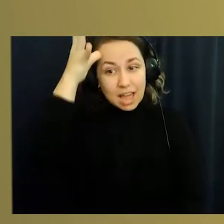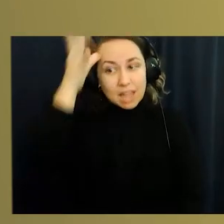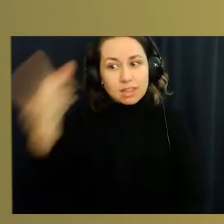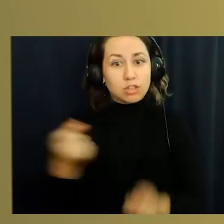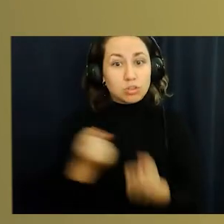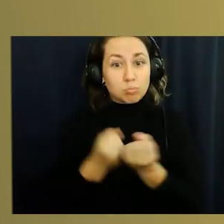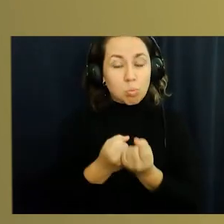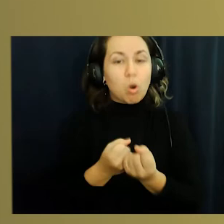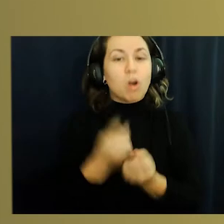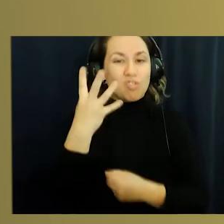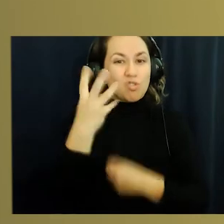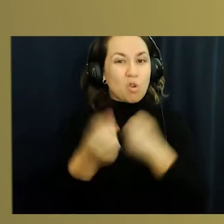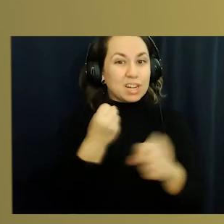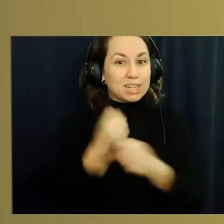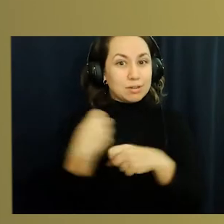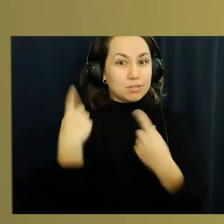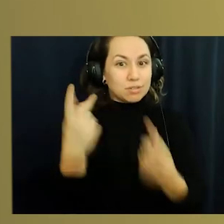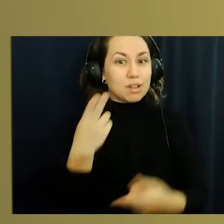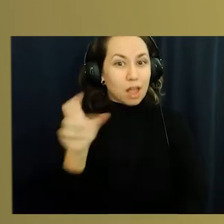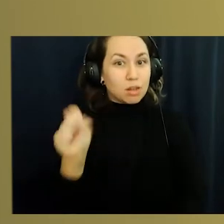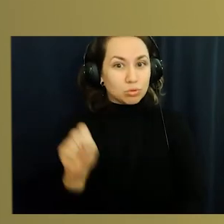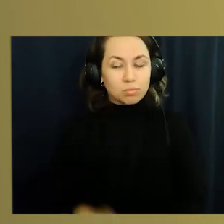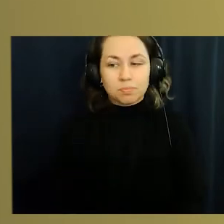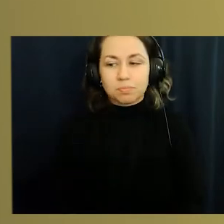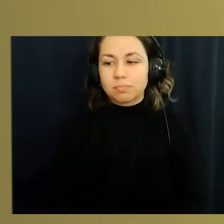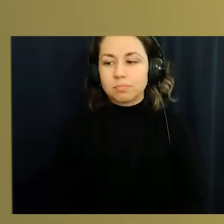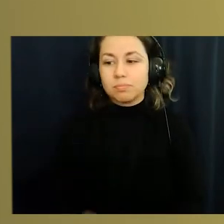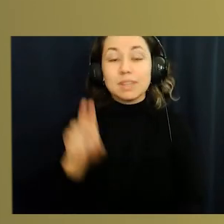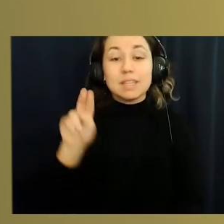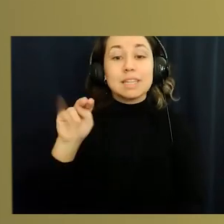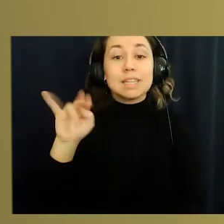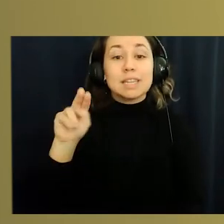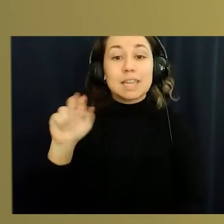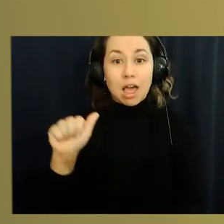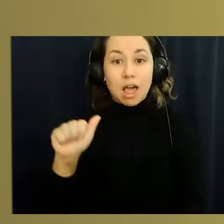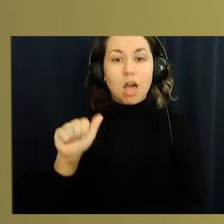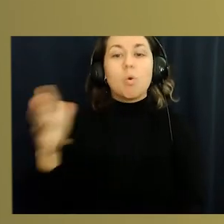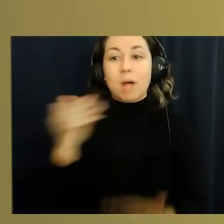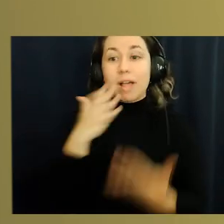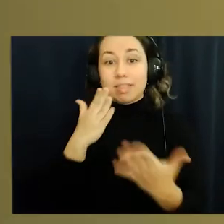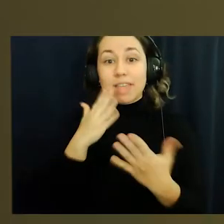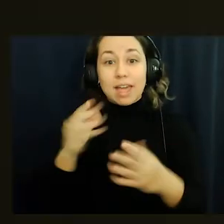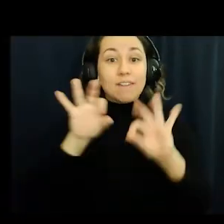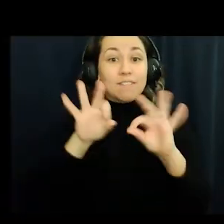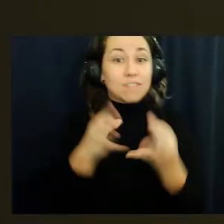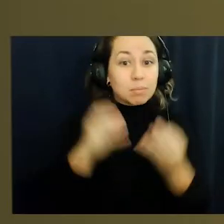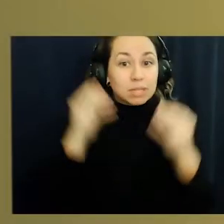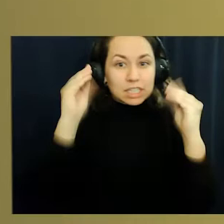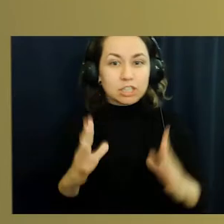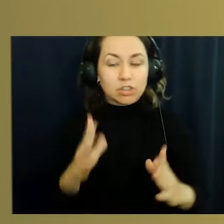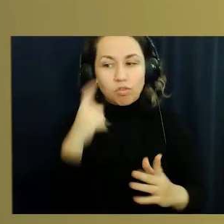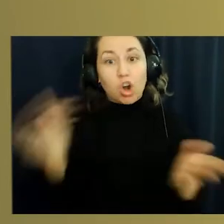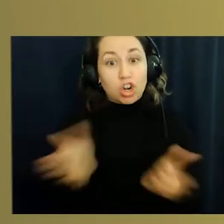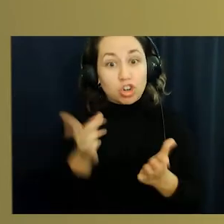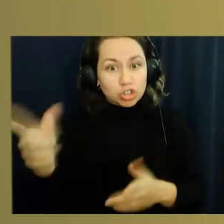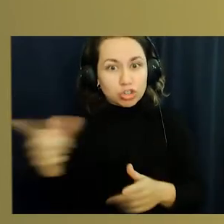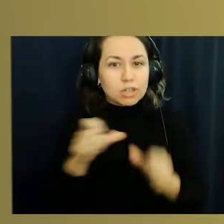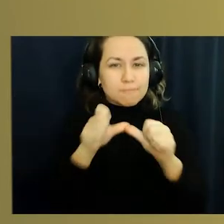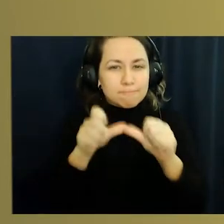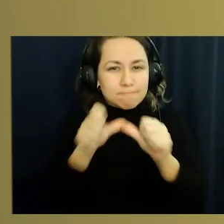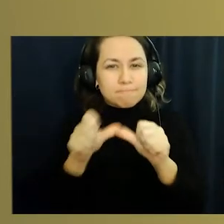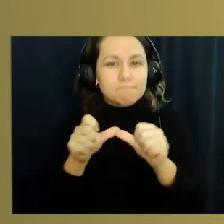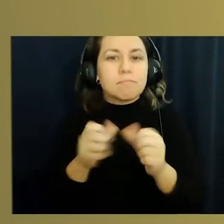mamá y papá, especialmente por su apoyo en mis años en Segerstrom. Nina quiere agradecer a su familia